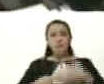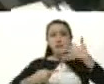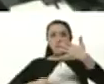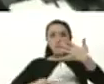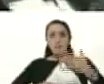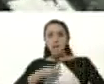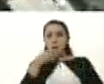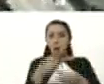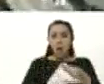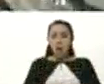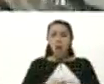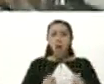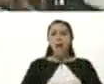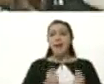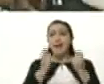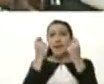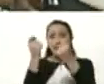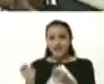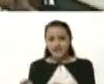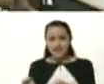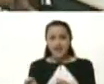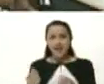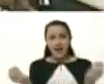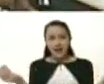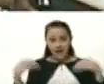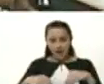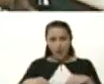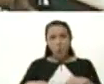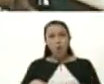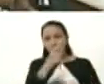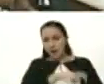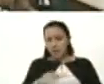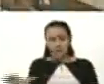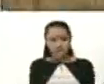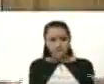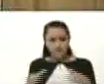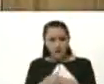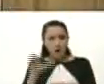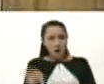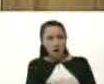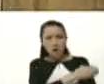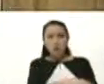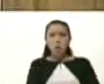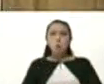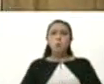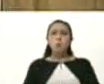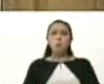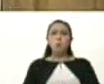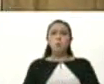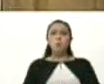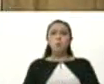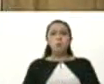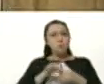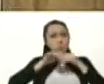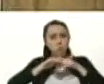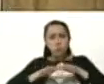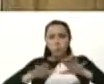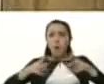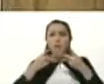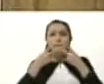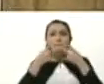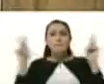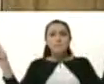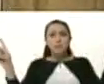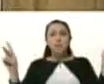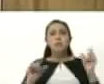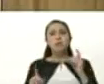entrega del presente acuerdo a los integrantes de Serenata Guayanesa y darle la mayor difusión a través de los medios de